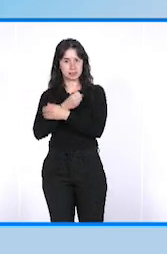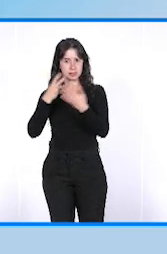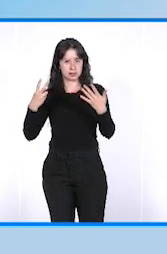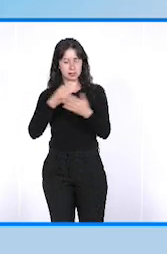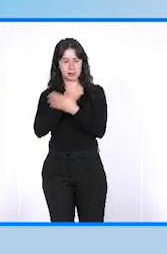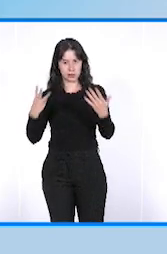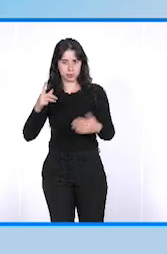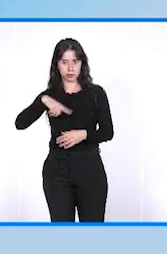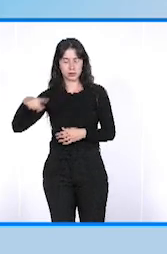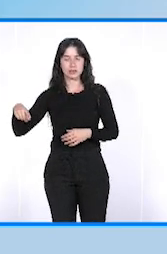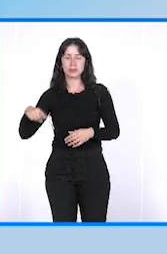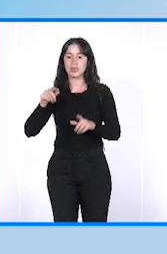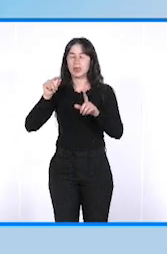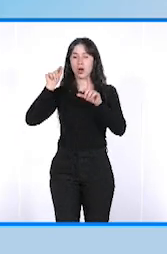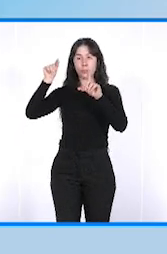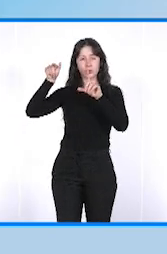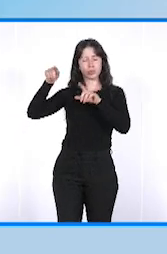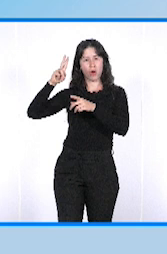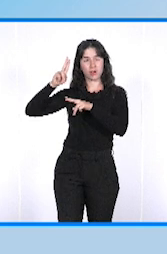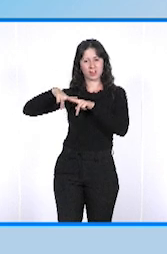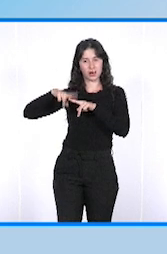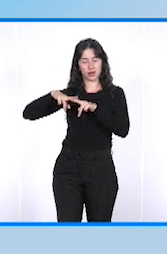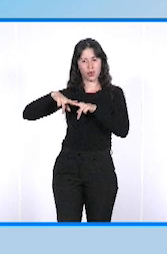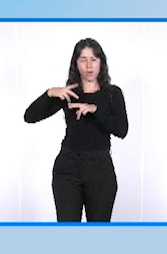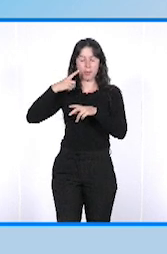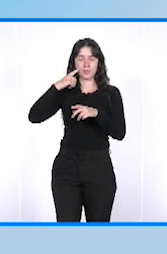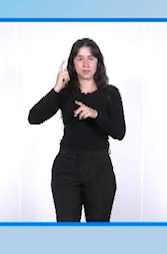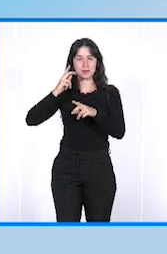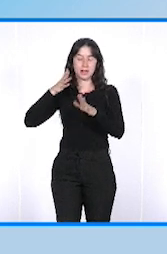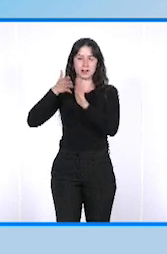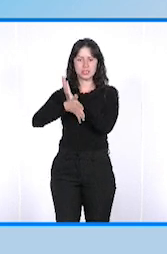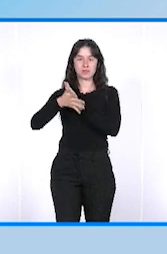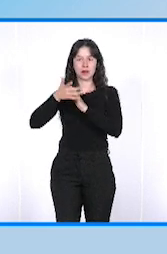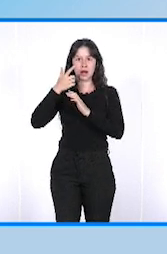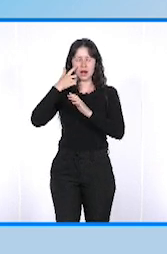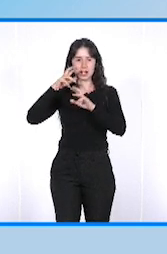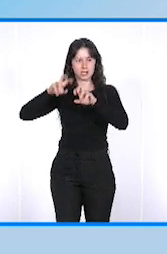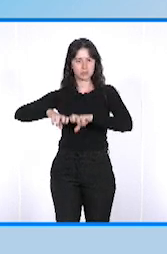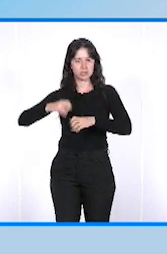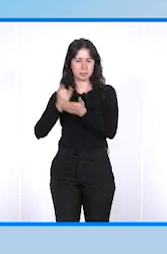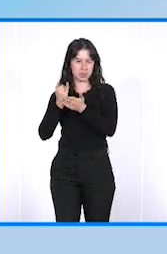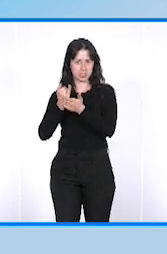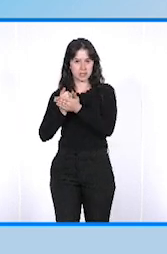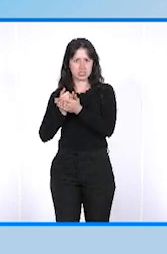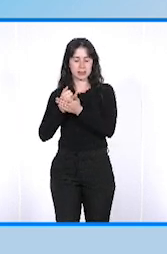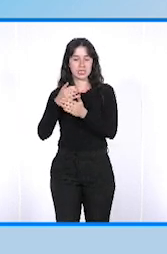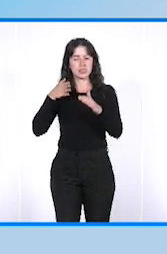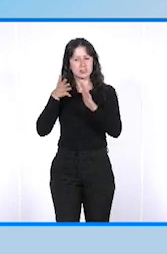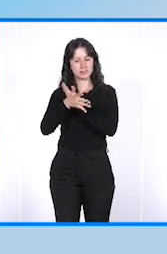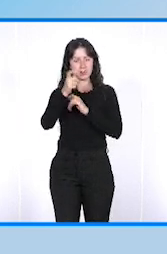puntitos negros es el grupo que llamamos experimental o el grupo que lo conforman las personas que han transitado a las viviendas